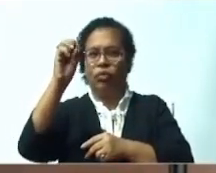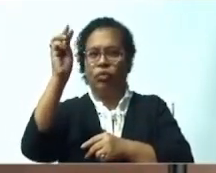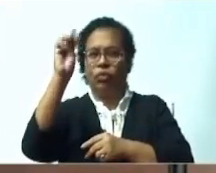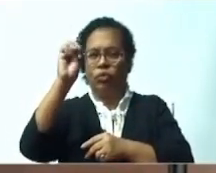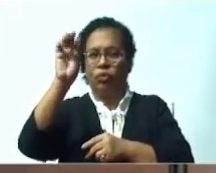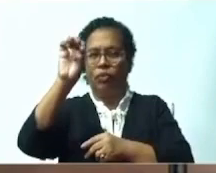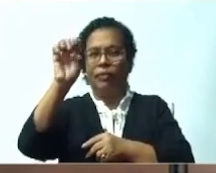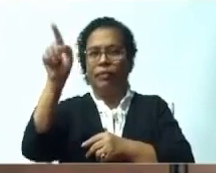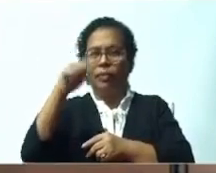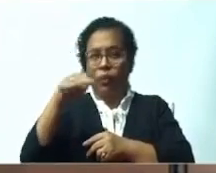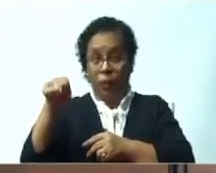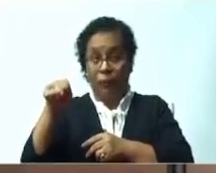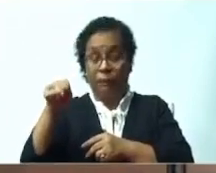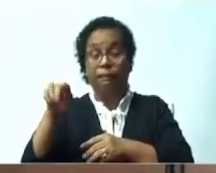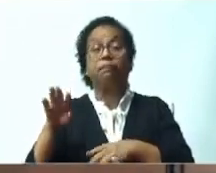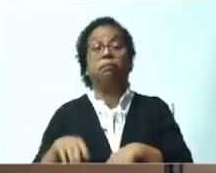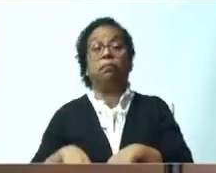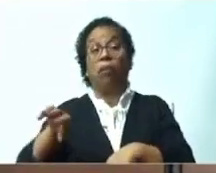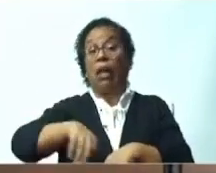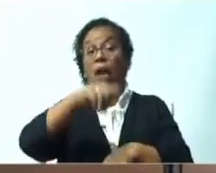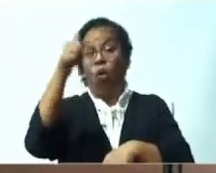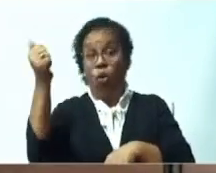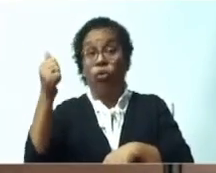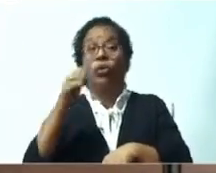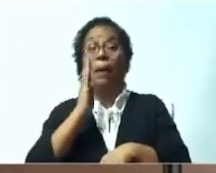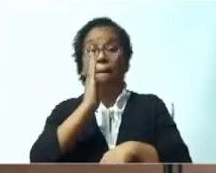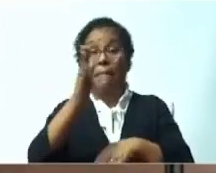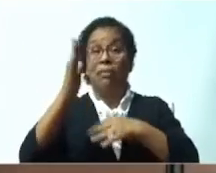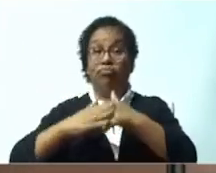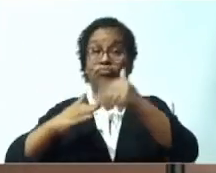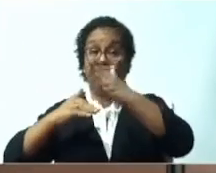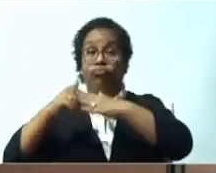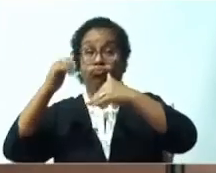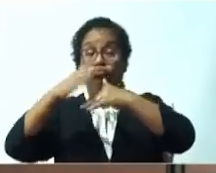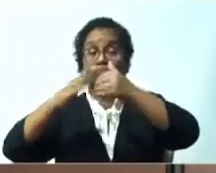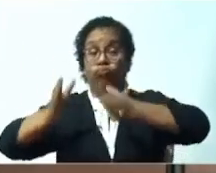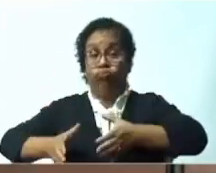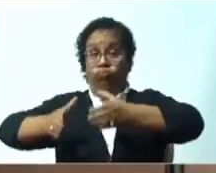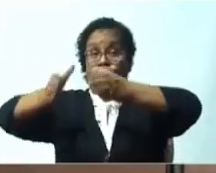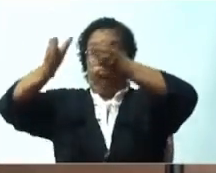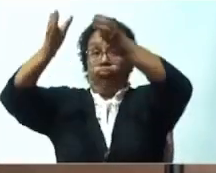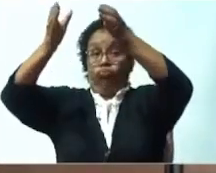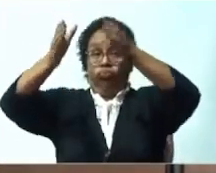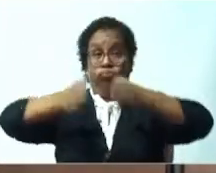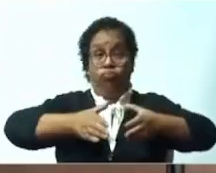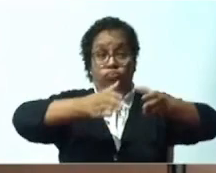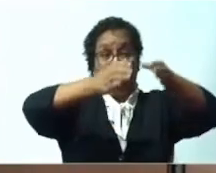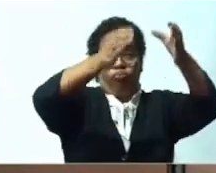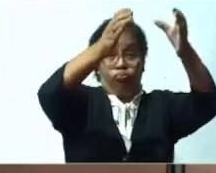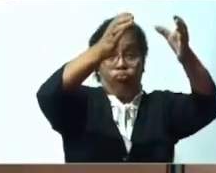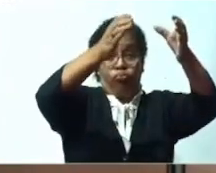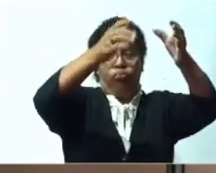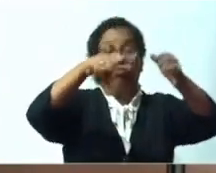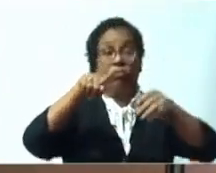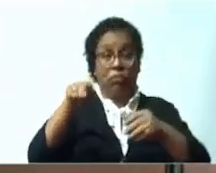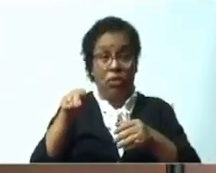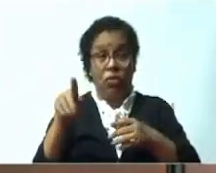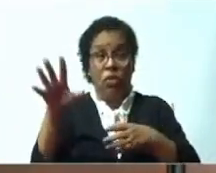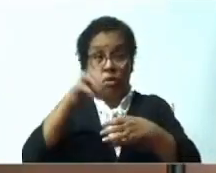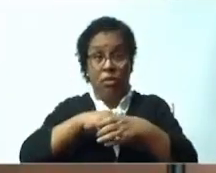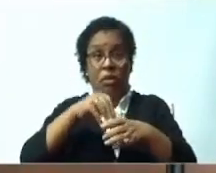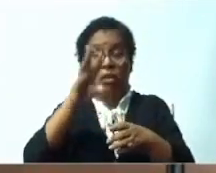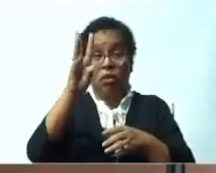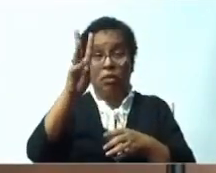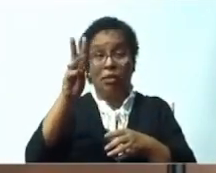6 millones de dólares y serán hechas inmediatamente. No son de los 830 millones, son